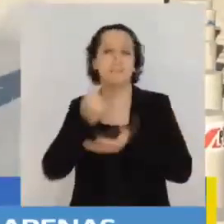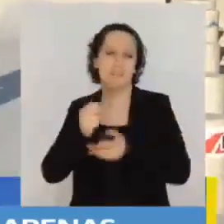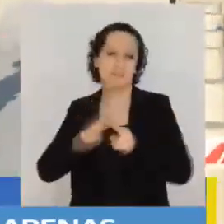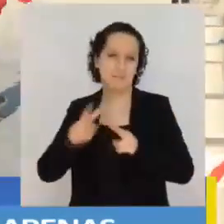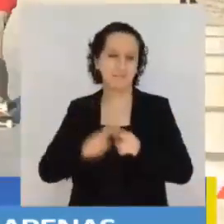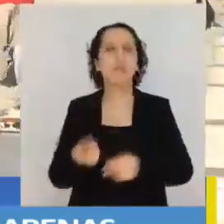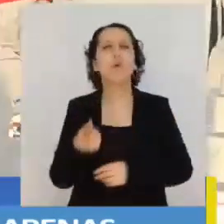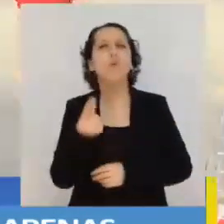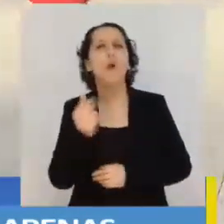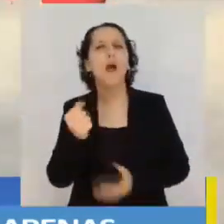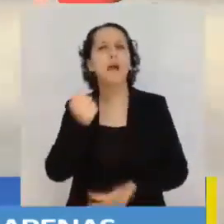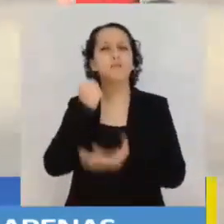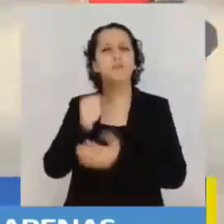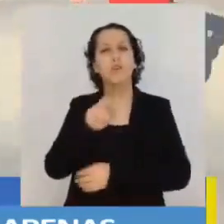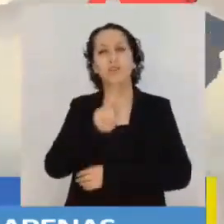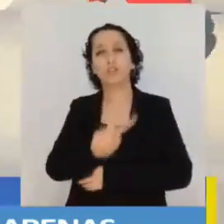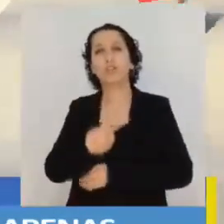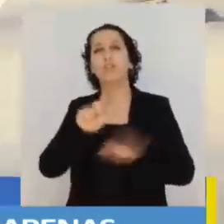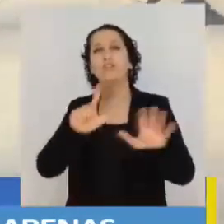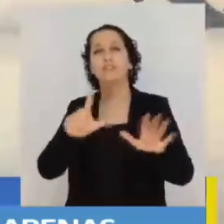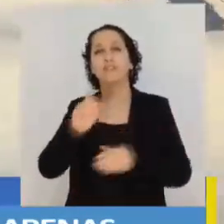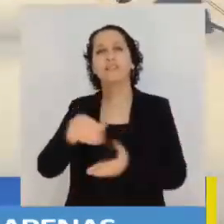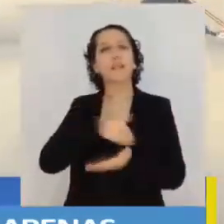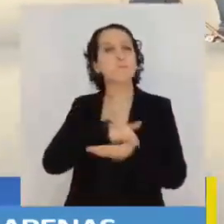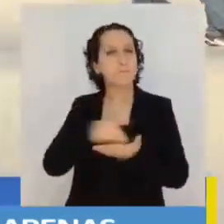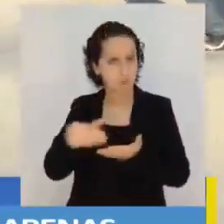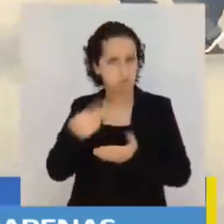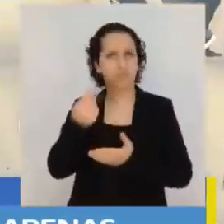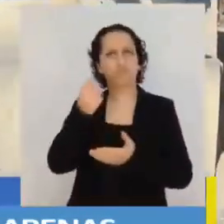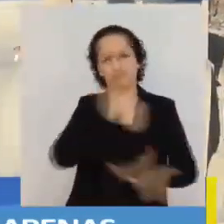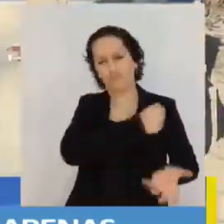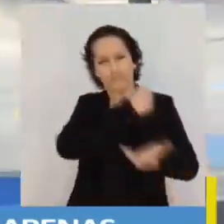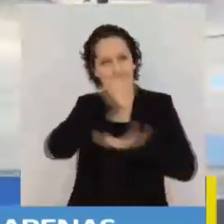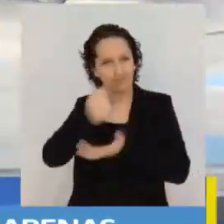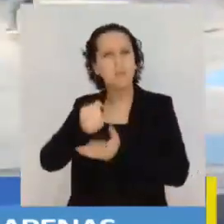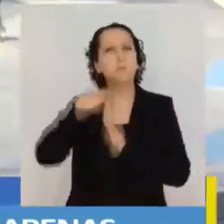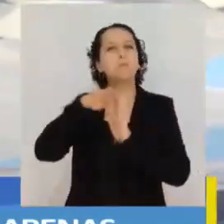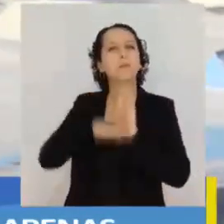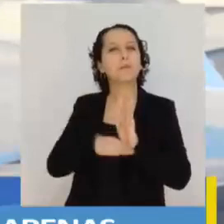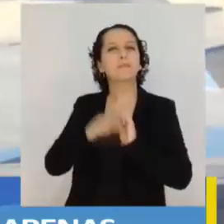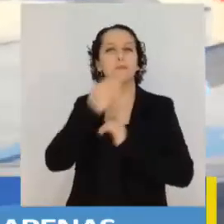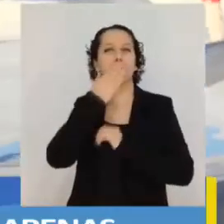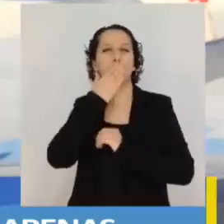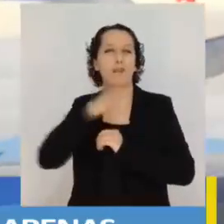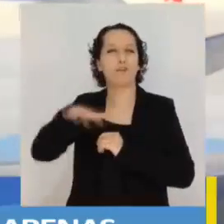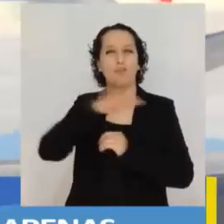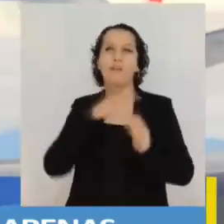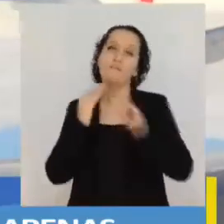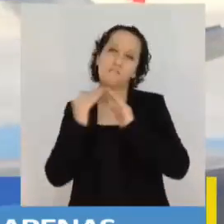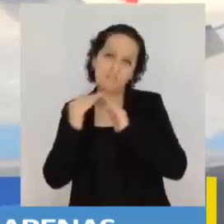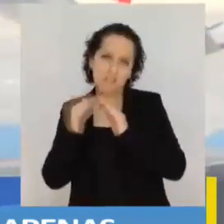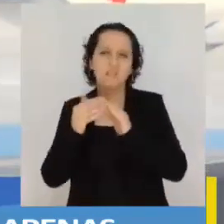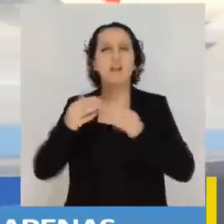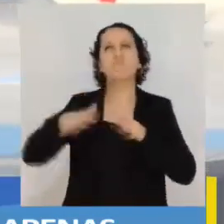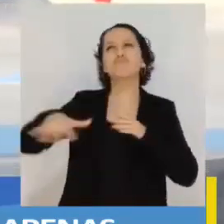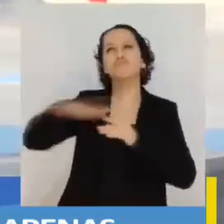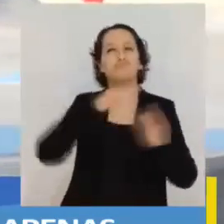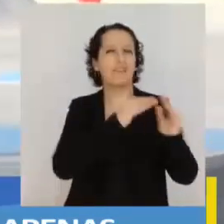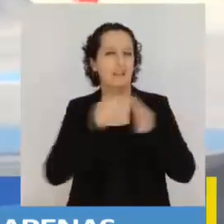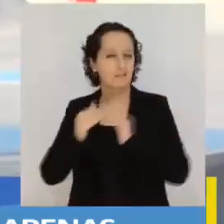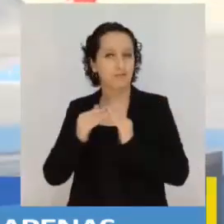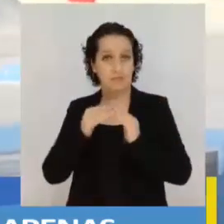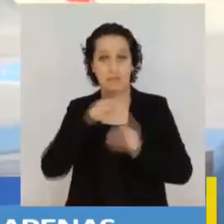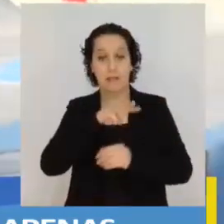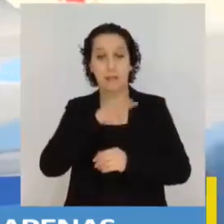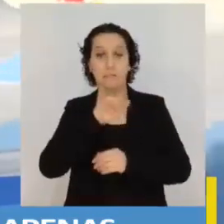con una inversión superior a los 270 millones de pesos financiados por el Programa de Mejoramiento de Viviendas y Barrios